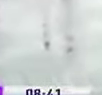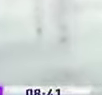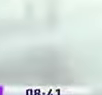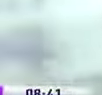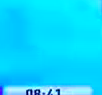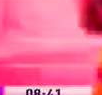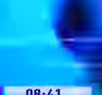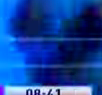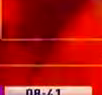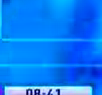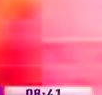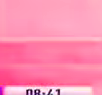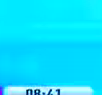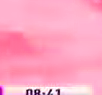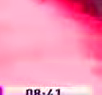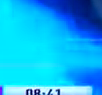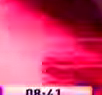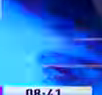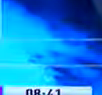firmes.